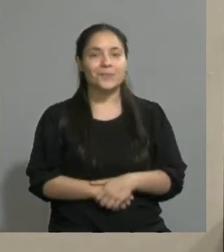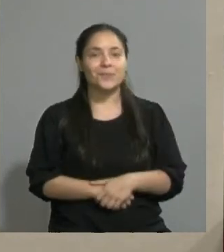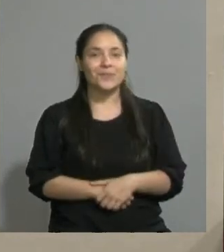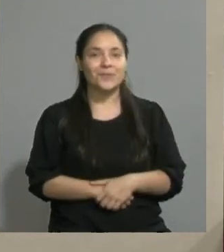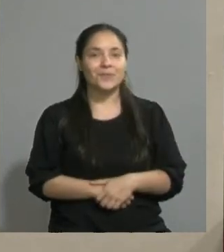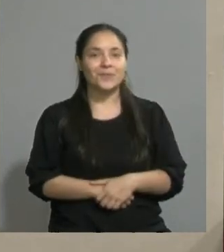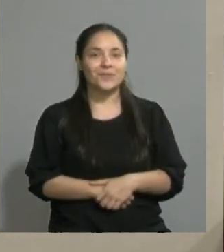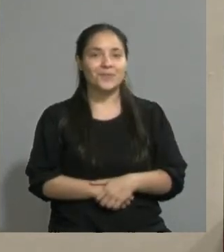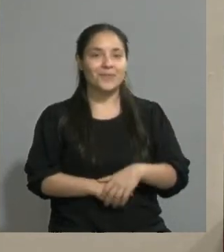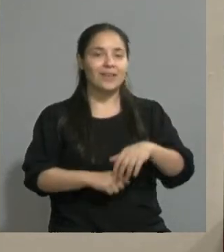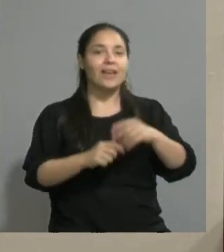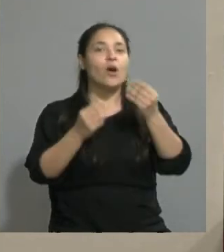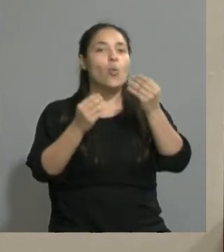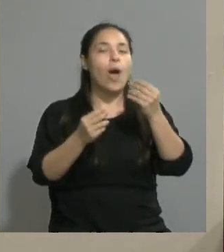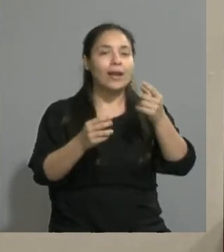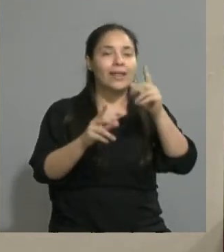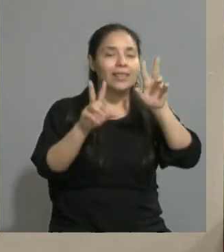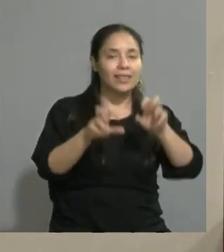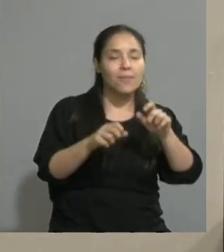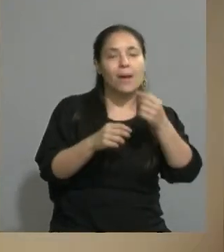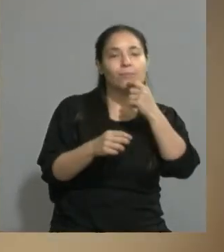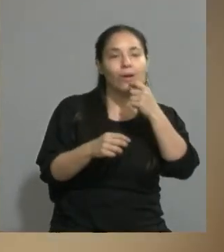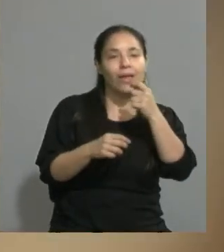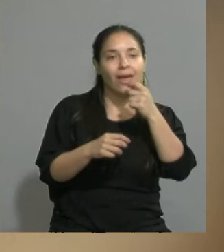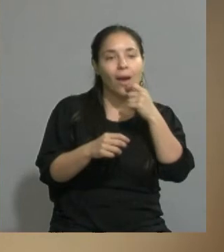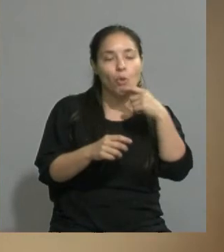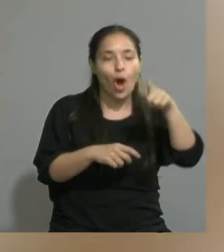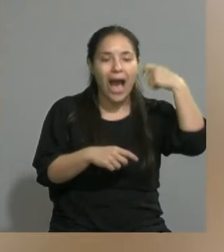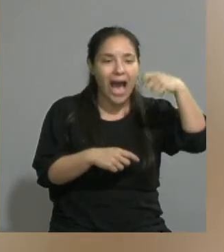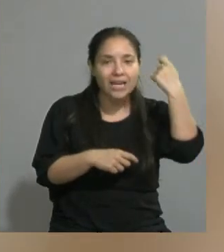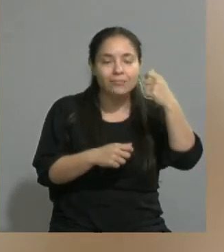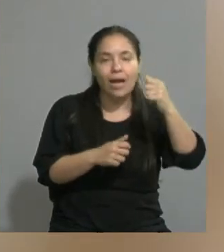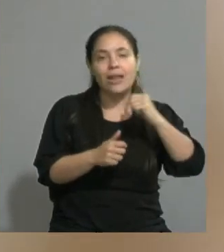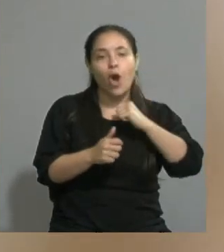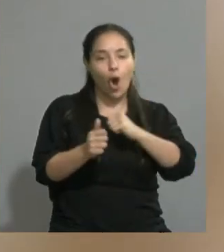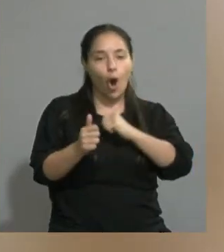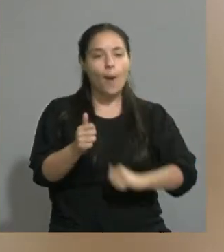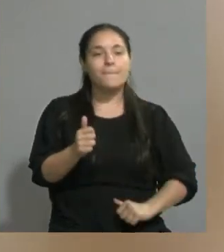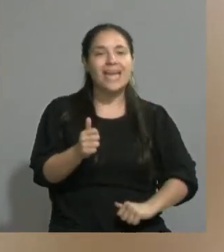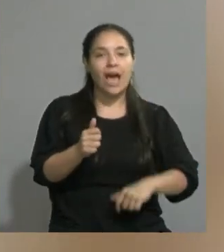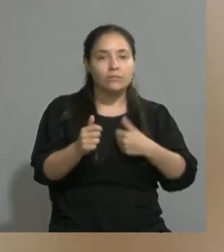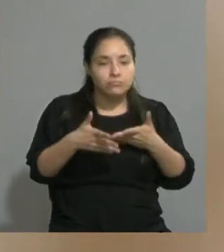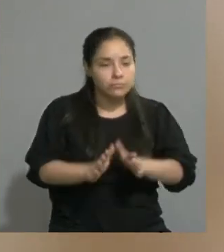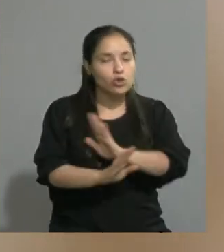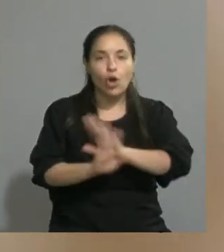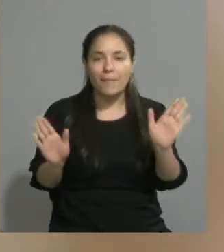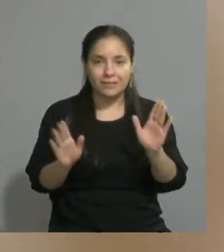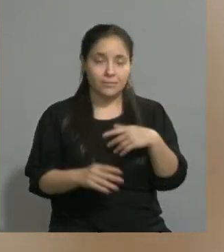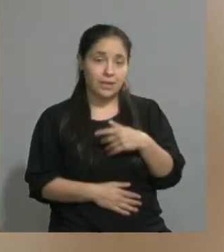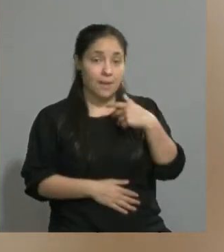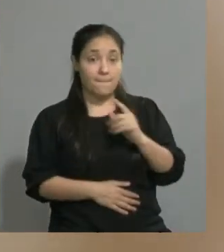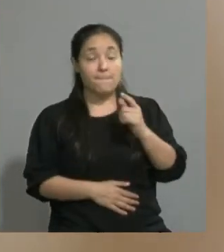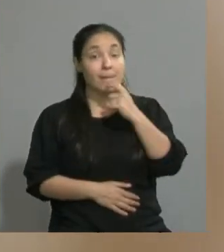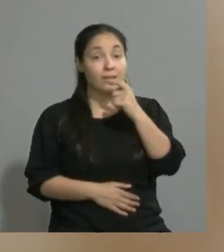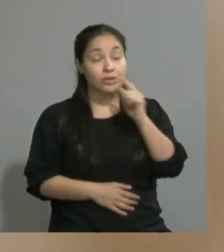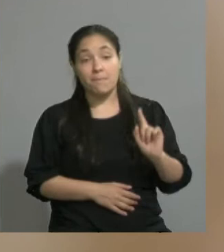con el tema de las castraciones, las esterilizaciones. Fíjense, Mendoza es pionera en muchas cosas, lo que pasa